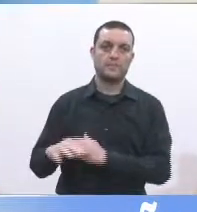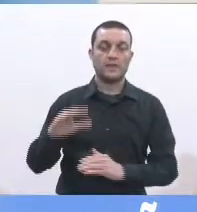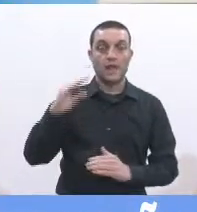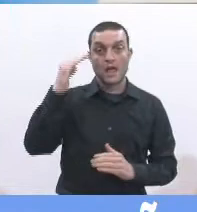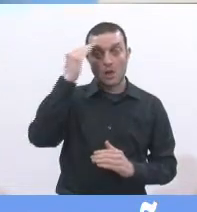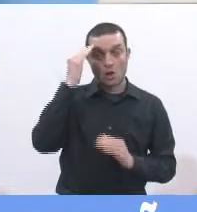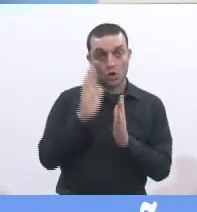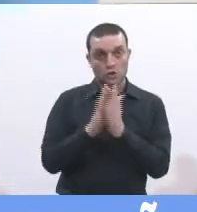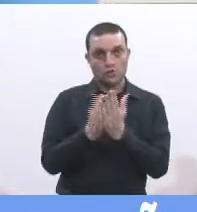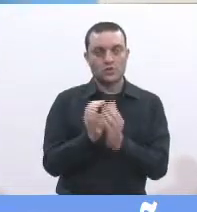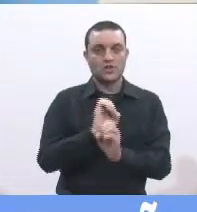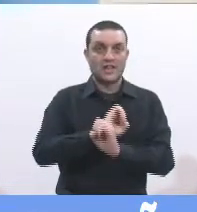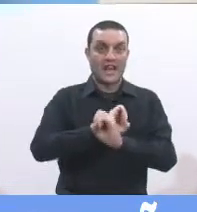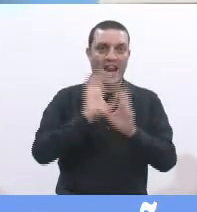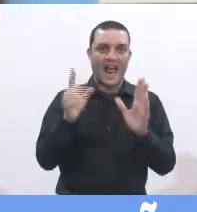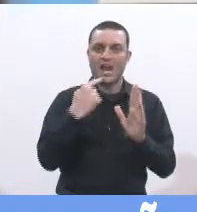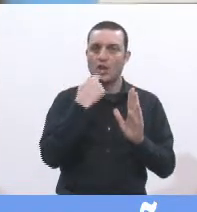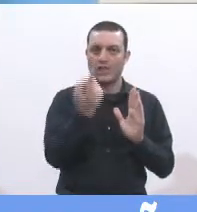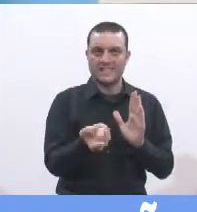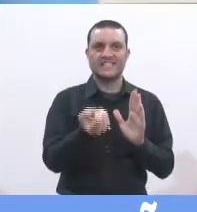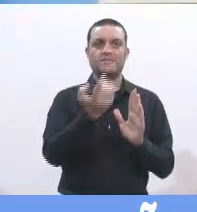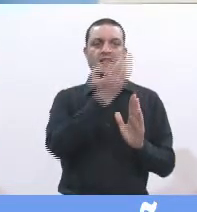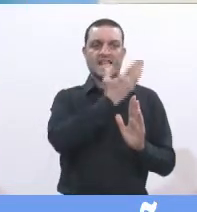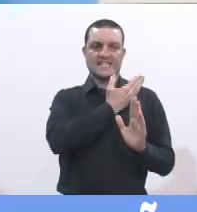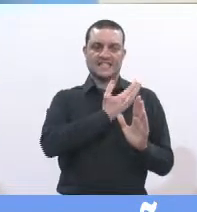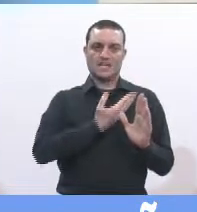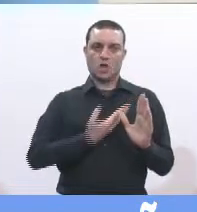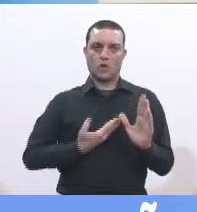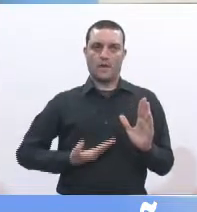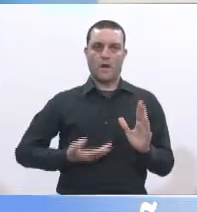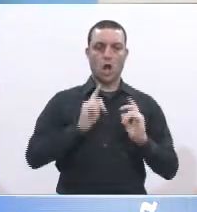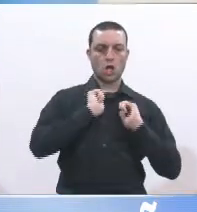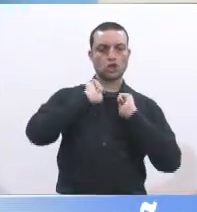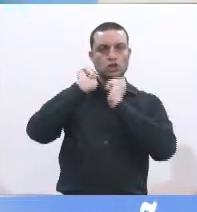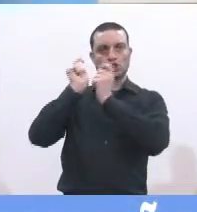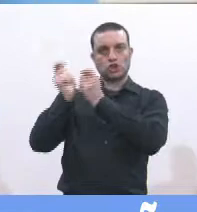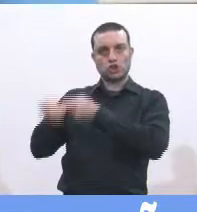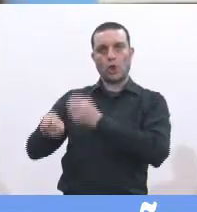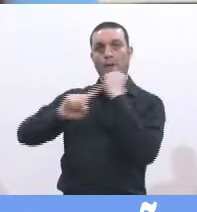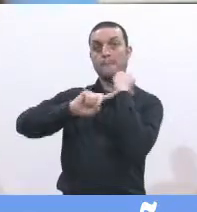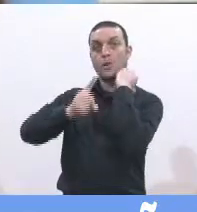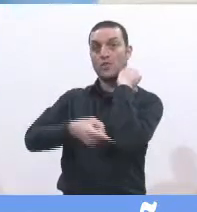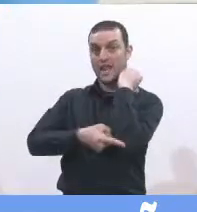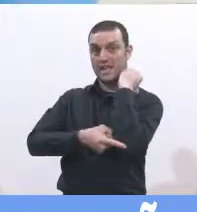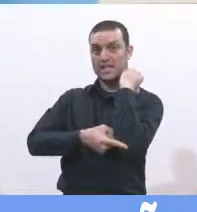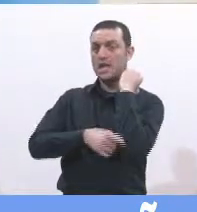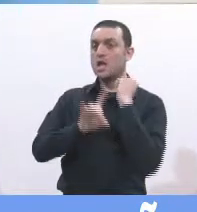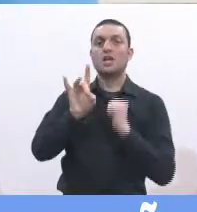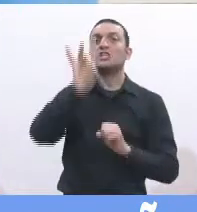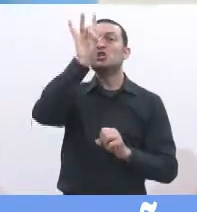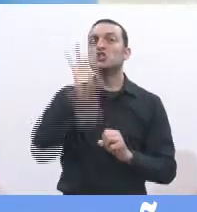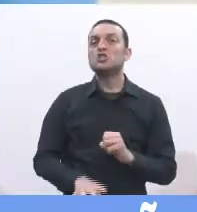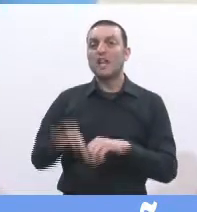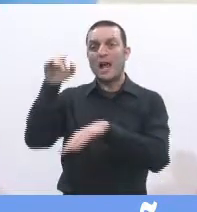el gobierno nacional transfiere una competencia, debe transferirla con los recursos necesarios para su funcionamiento. ¿A criterio de